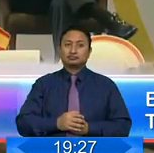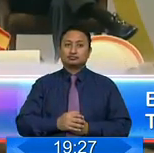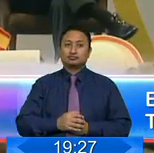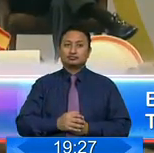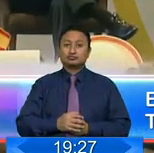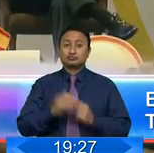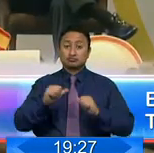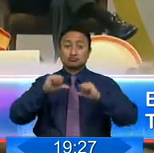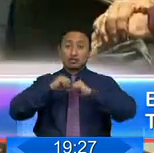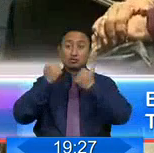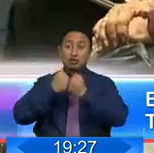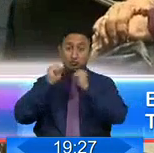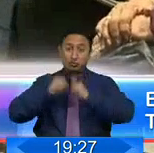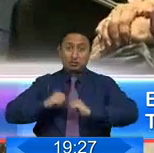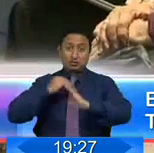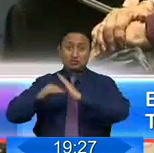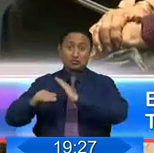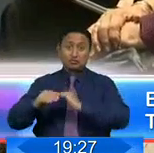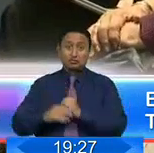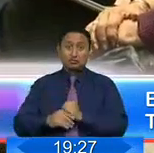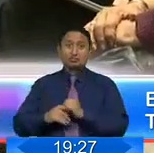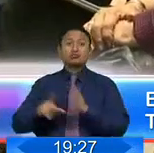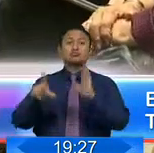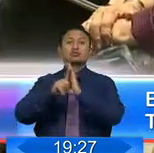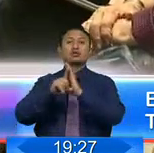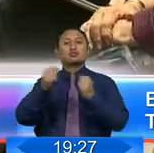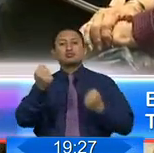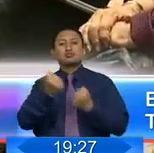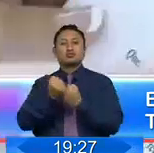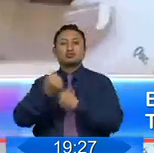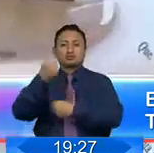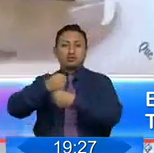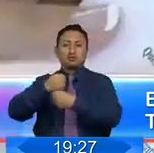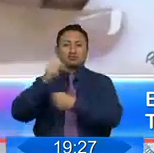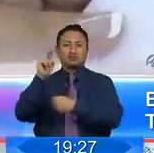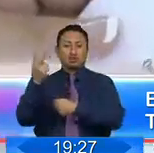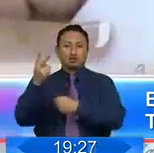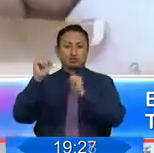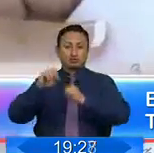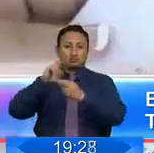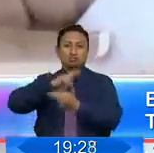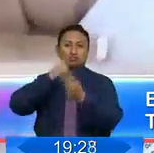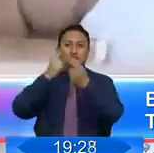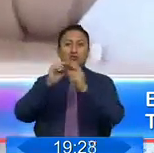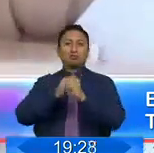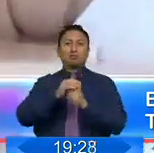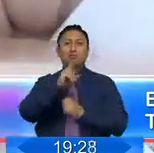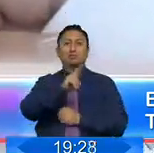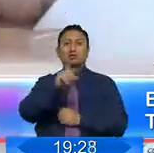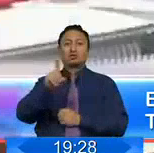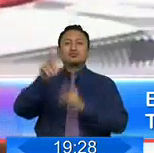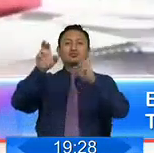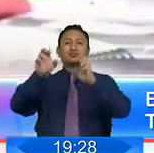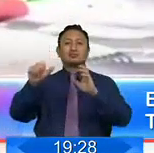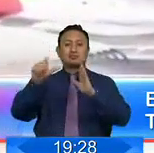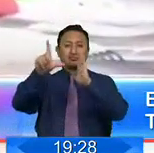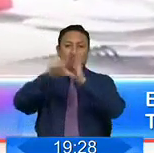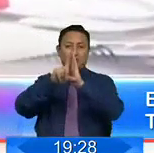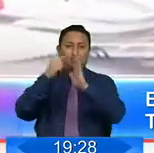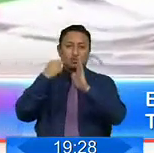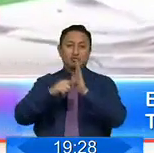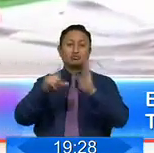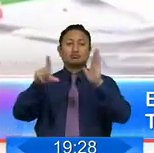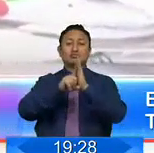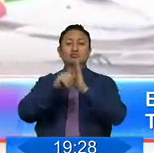Asamblea Nacional, se está trabajando en la Ley de Fomento Productivo 2, que reformaría 21 cuerpos legales, entre ellos la Ley de Mercado